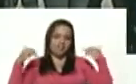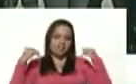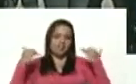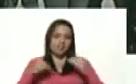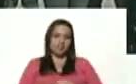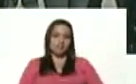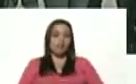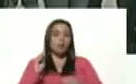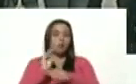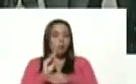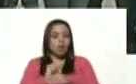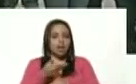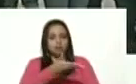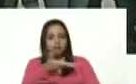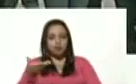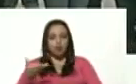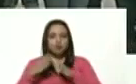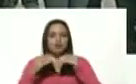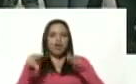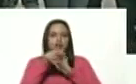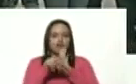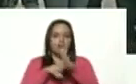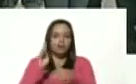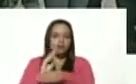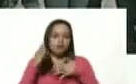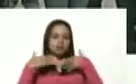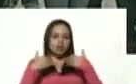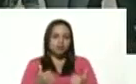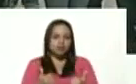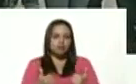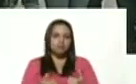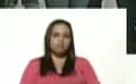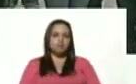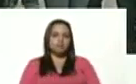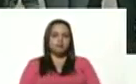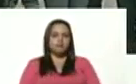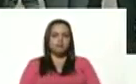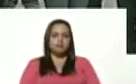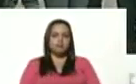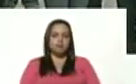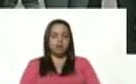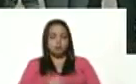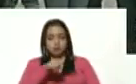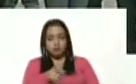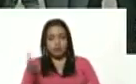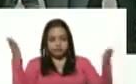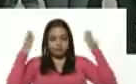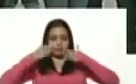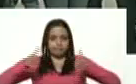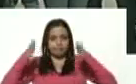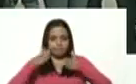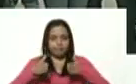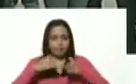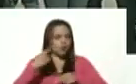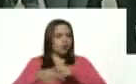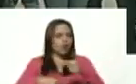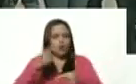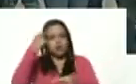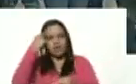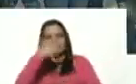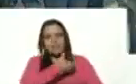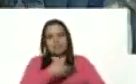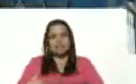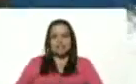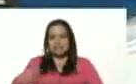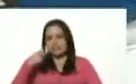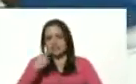pero cuidándonos con todas las medidas de protección y bioseguridad, tal cual como usted nos los instruye a diario. Presidente,